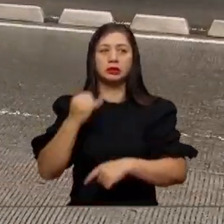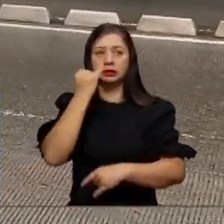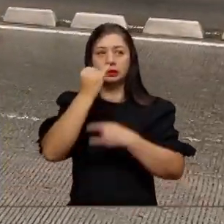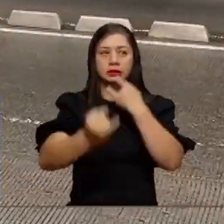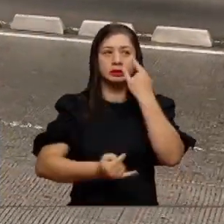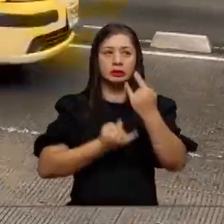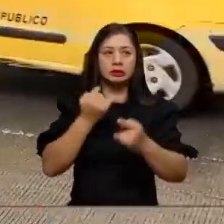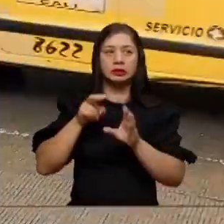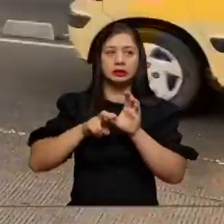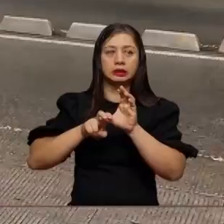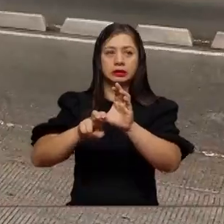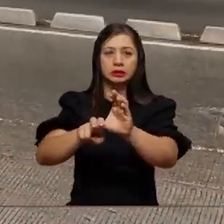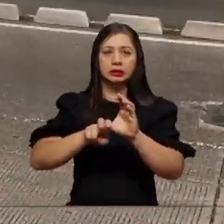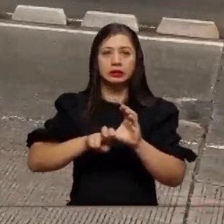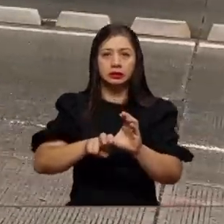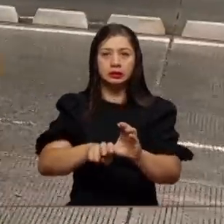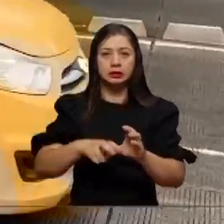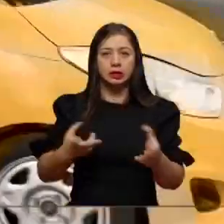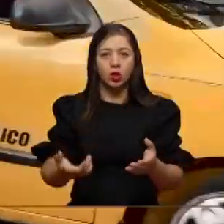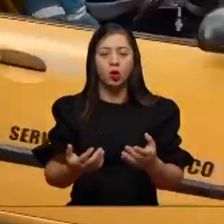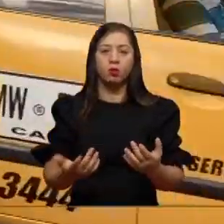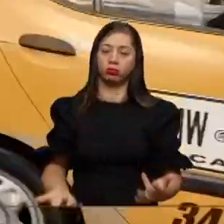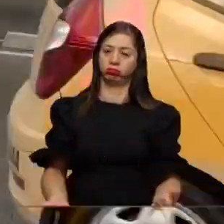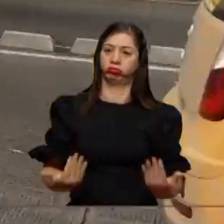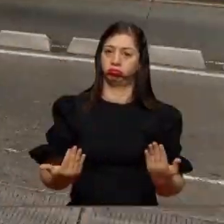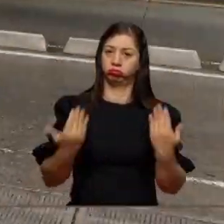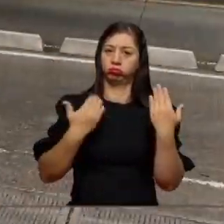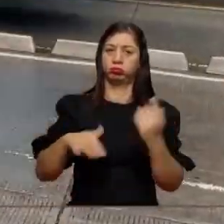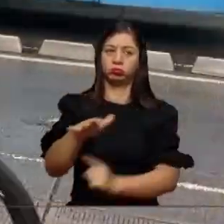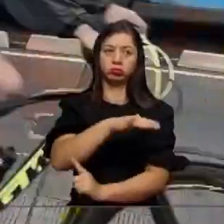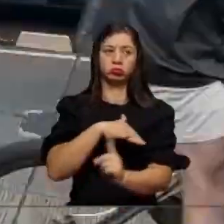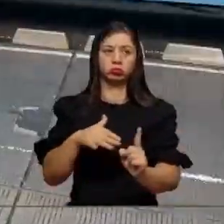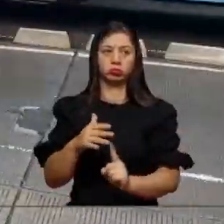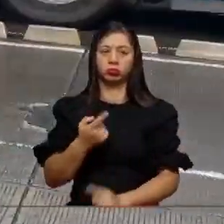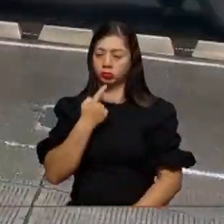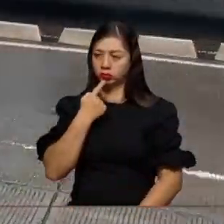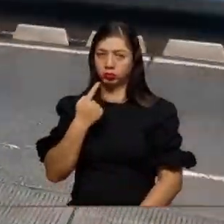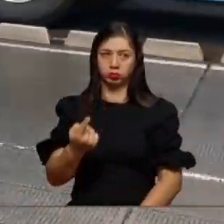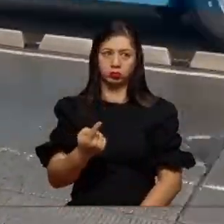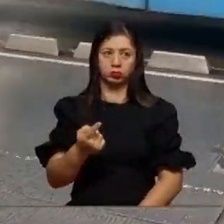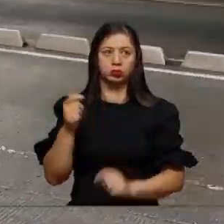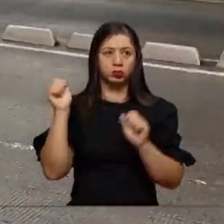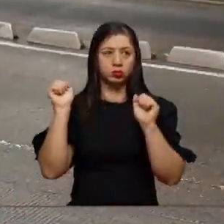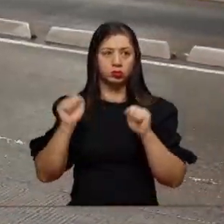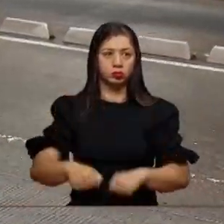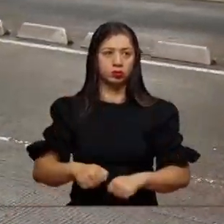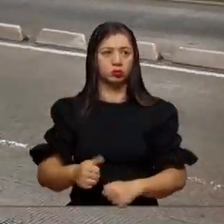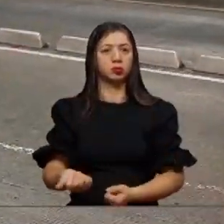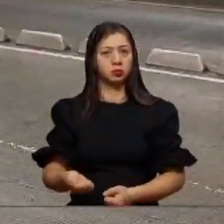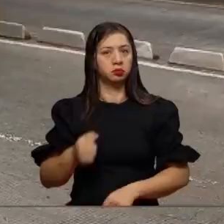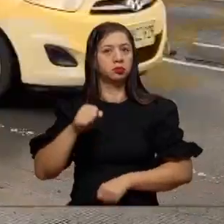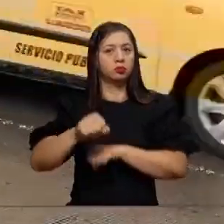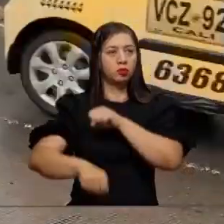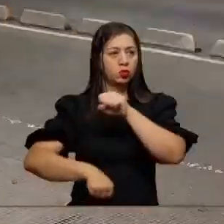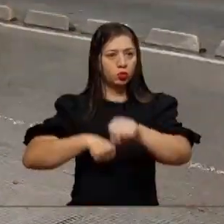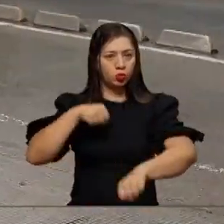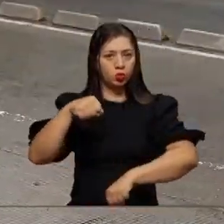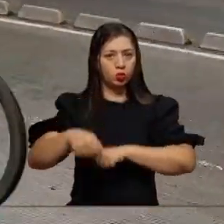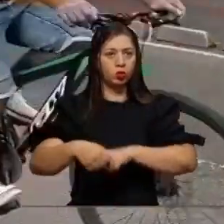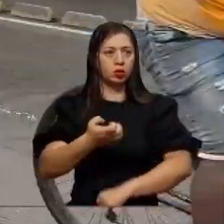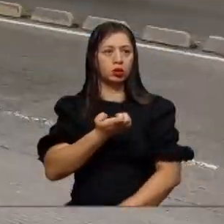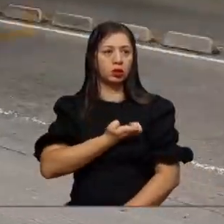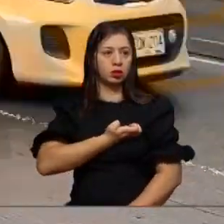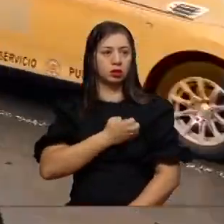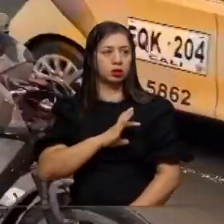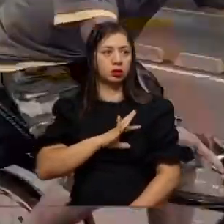en transportarse de manera ecológica o sostenible, como lo está usted diciendo, pues pudieran aprovechar las bicicletas que ha puesto la Alcaldía de